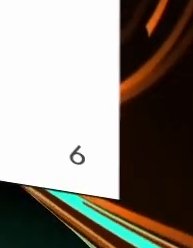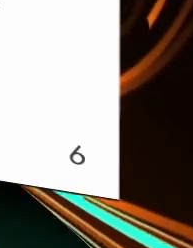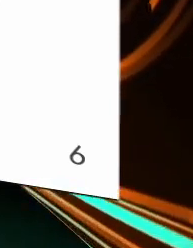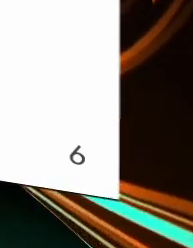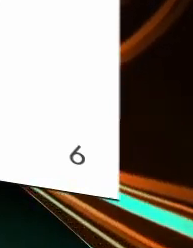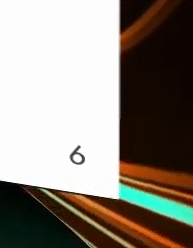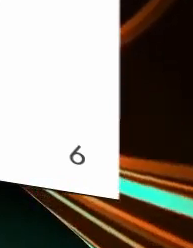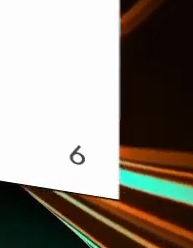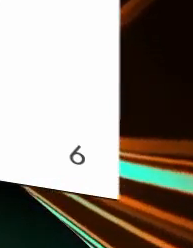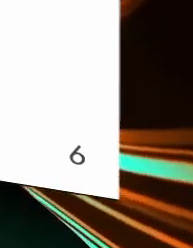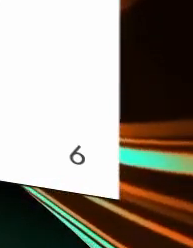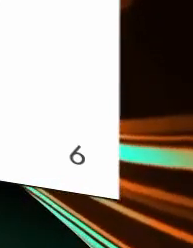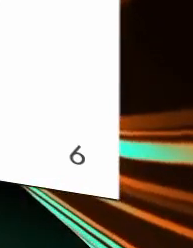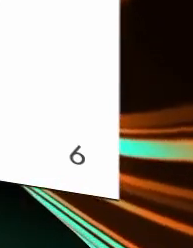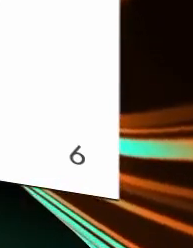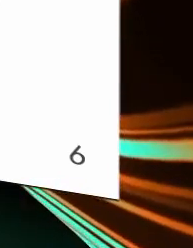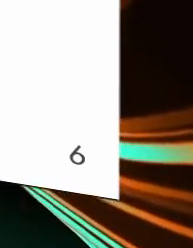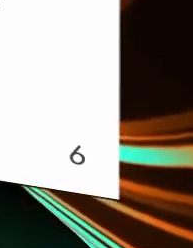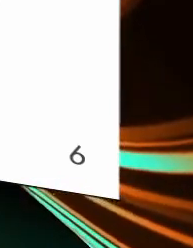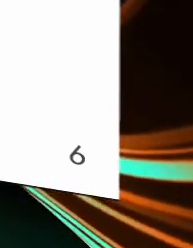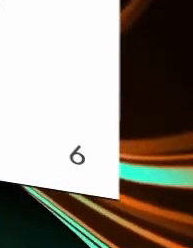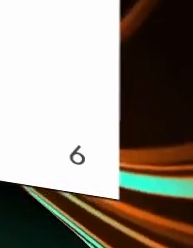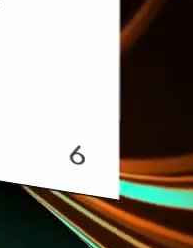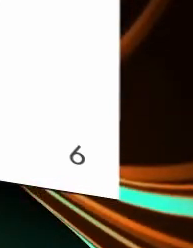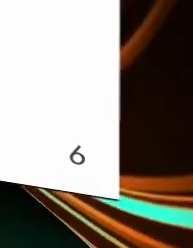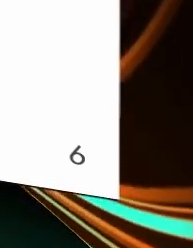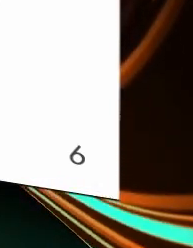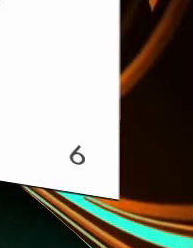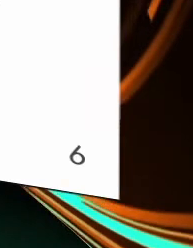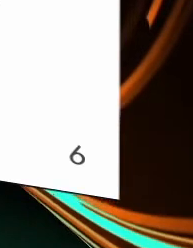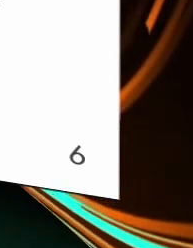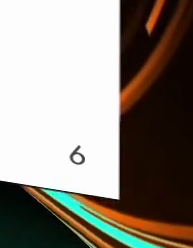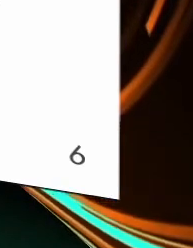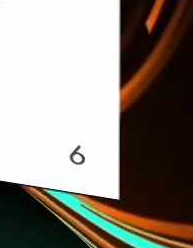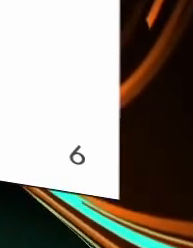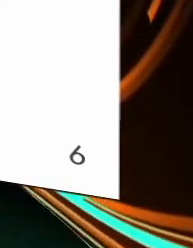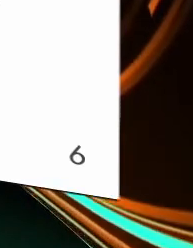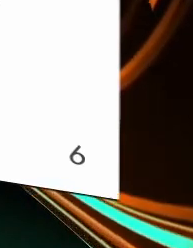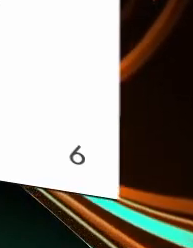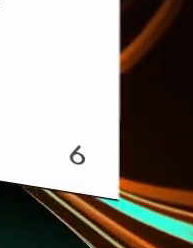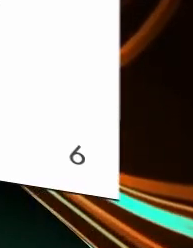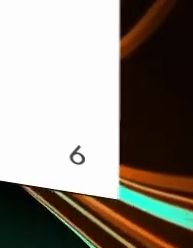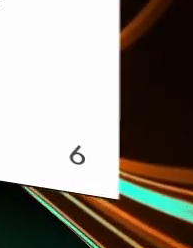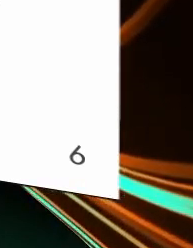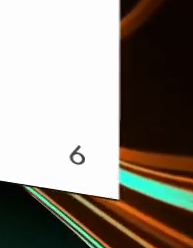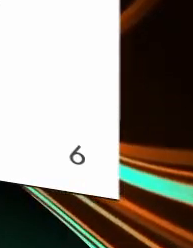de sodio, ácido sulfúrico, cloruro férrico, está el metabisulfito, está